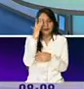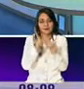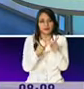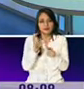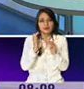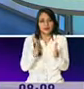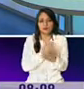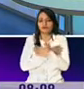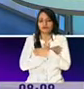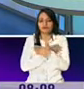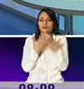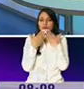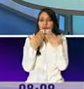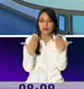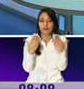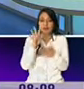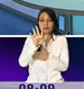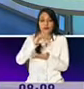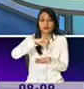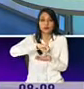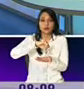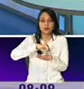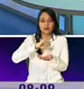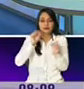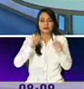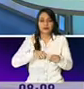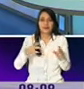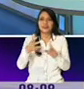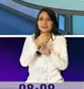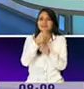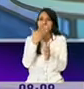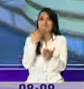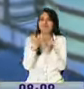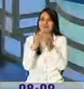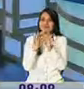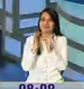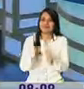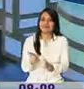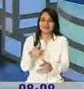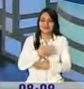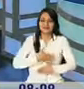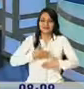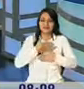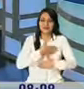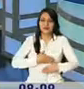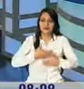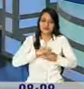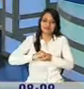los ecuatorianos, porque son en 5 ciudades, lo vamos a lograr. Gracias, Sofi. Disfrute del día siendo solidarios.